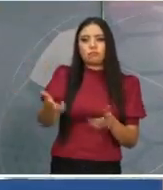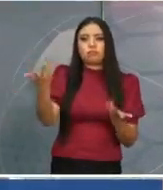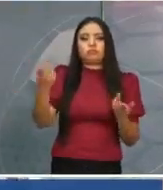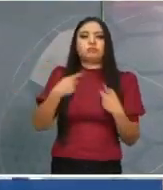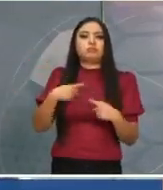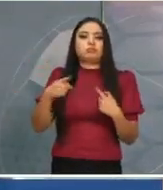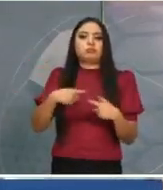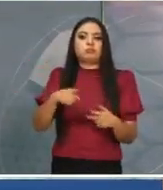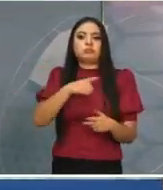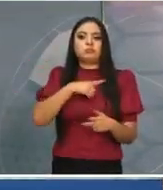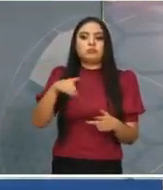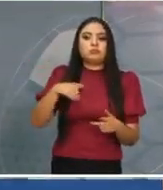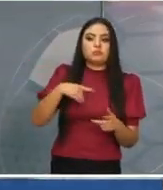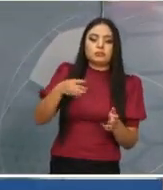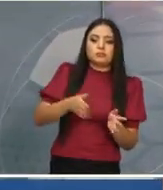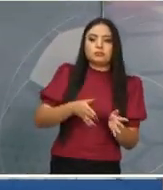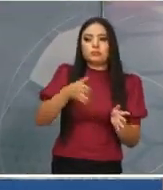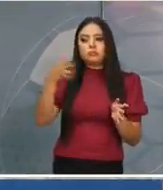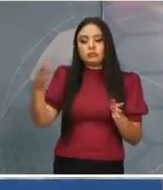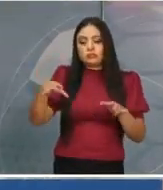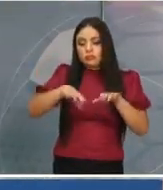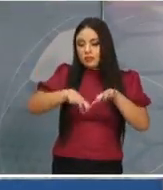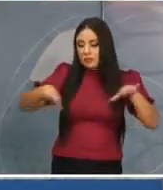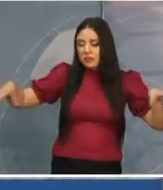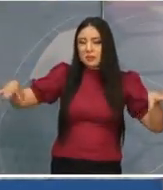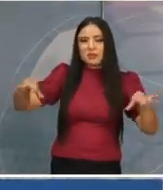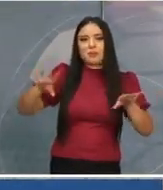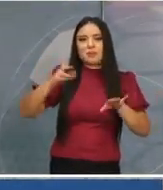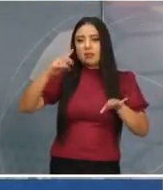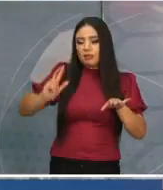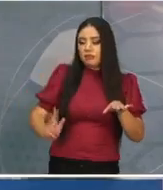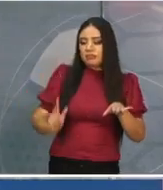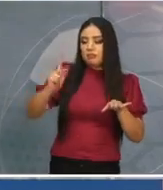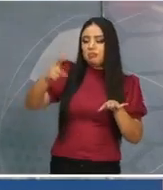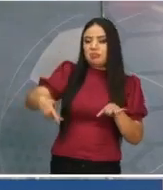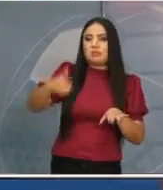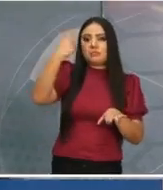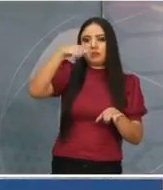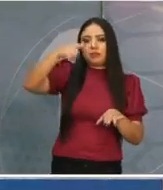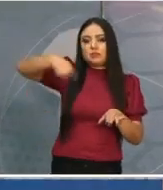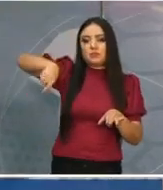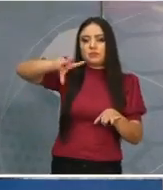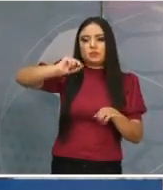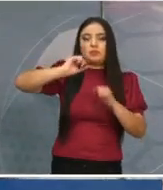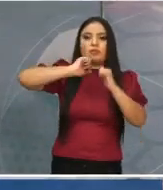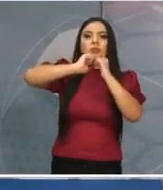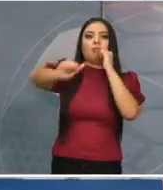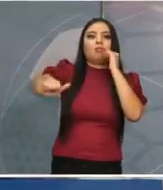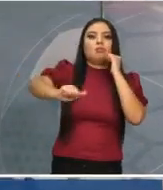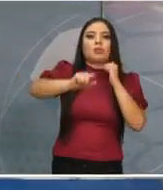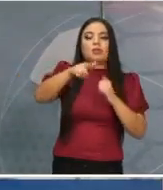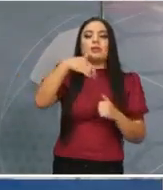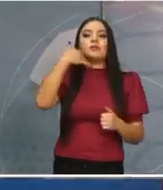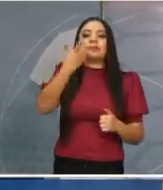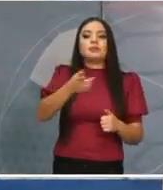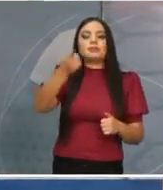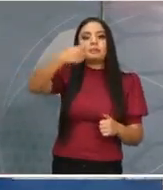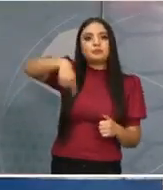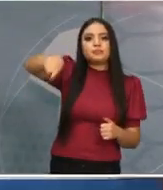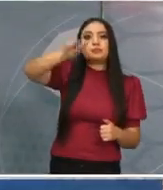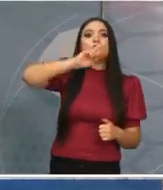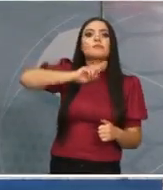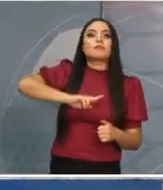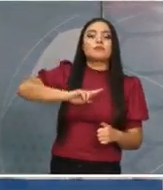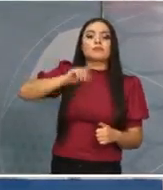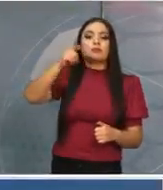para que la pasen recio entonces qué vamos a hacer lo que queremos es que nos den una respuesta favorable a la